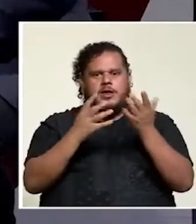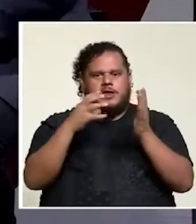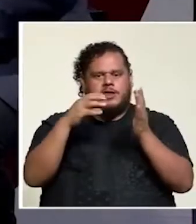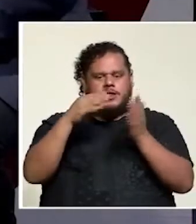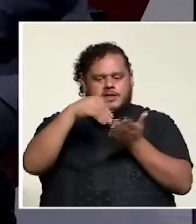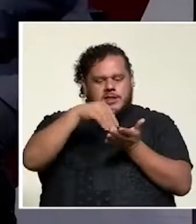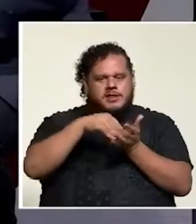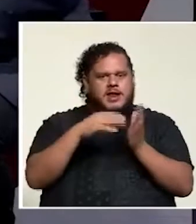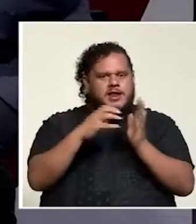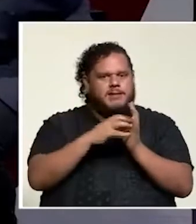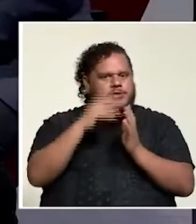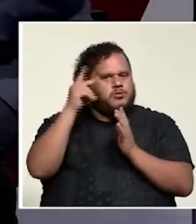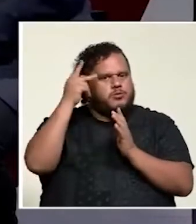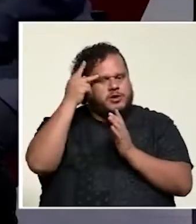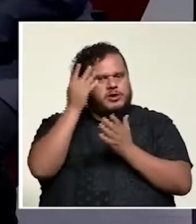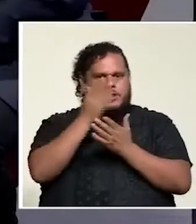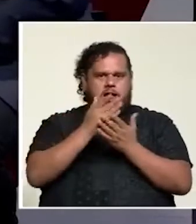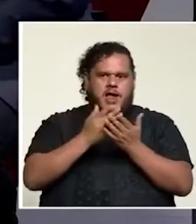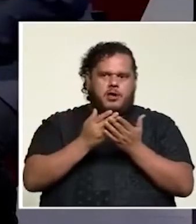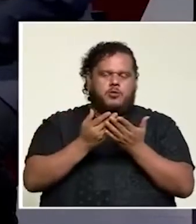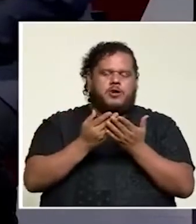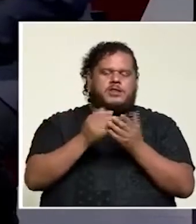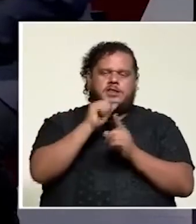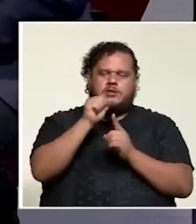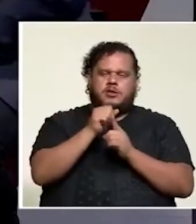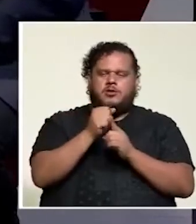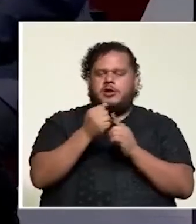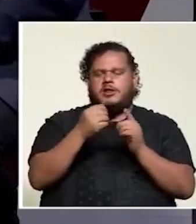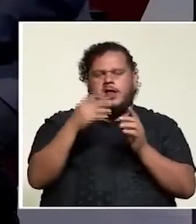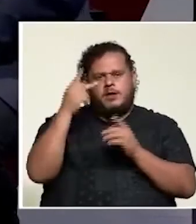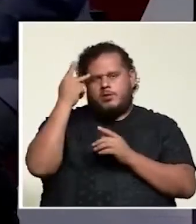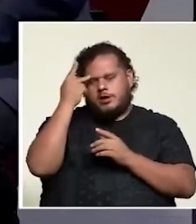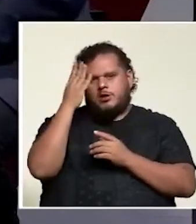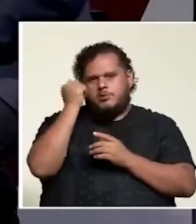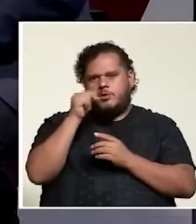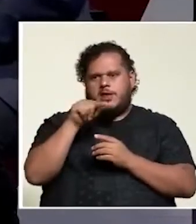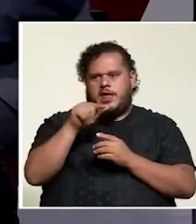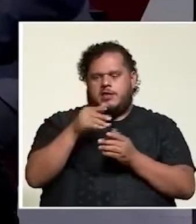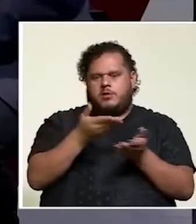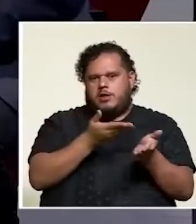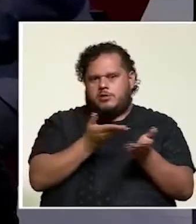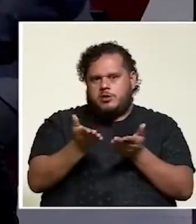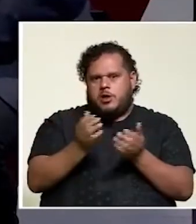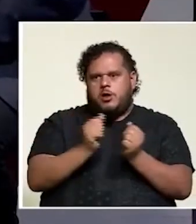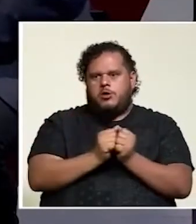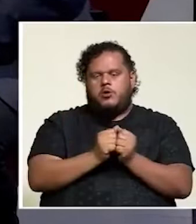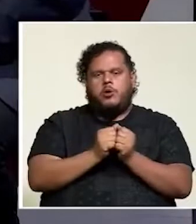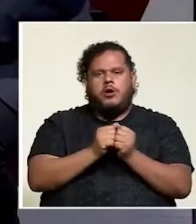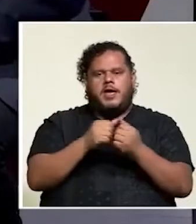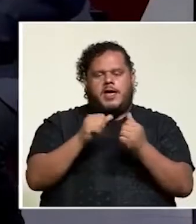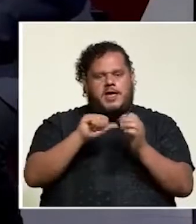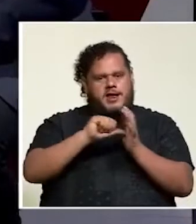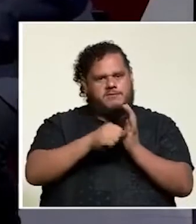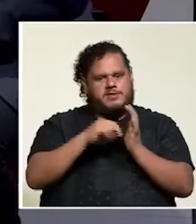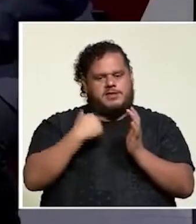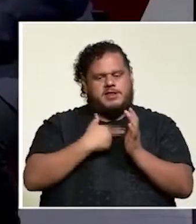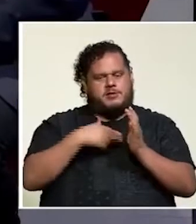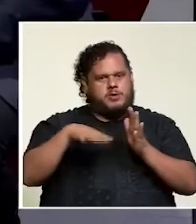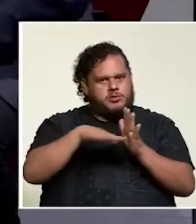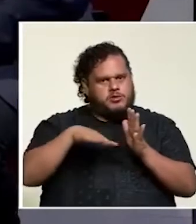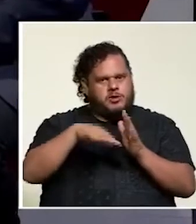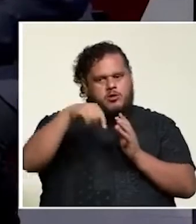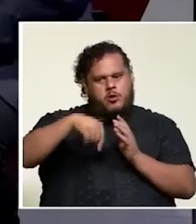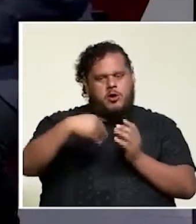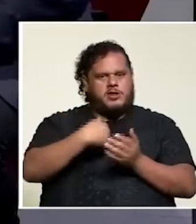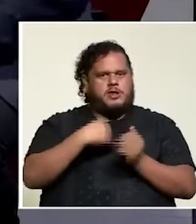capítulo político, en algunos aspectos políticos, porque es lo que es conducente con el énfasis de nuestro espacio. Hoy